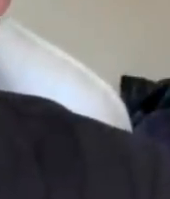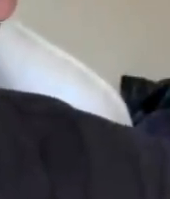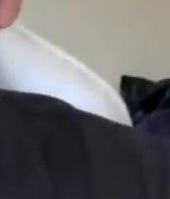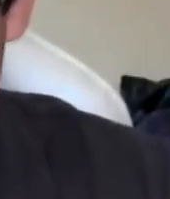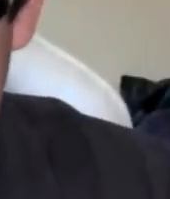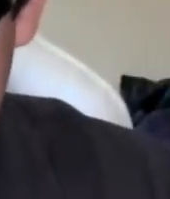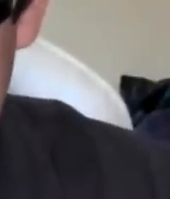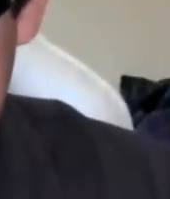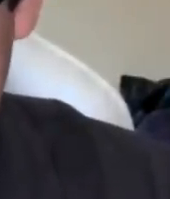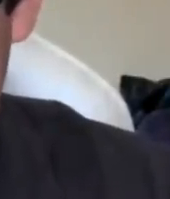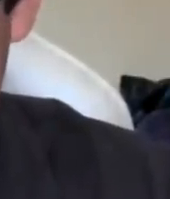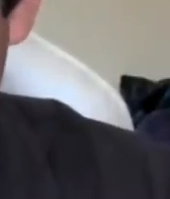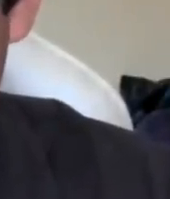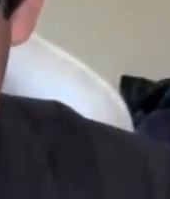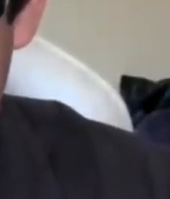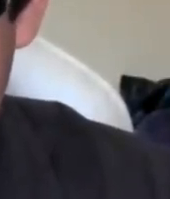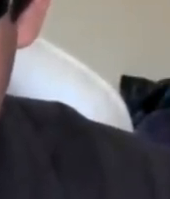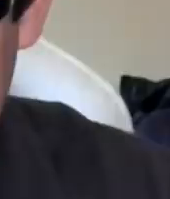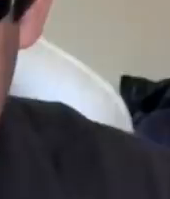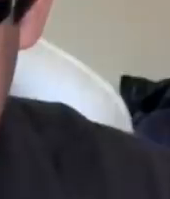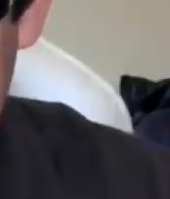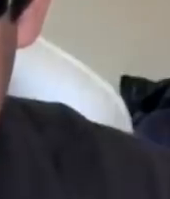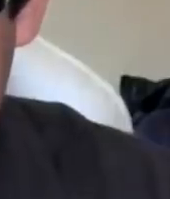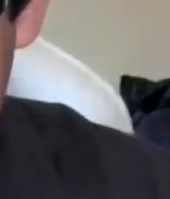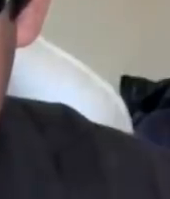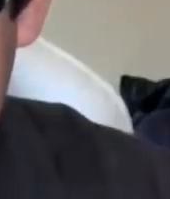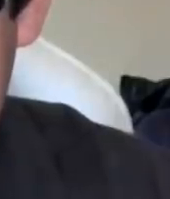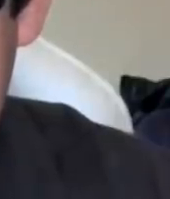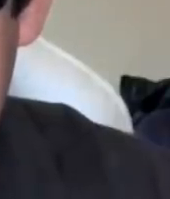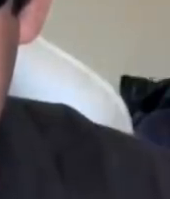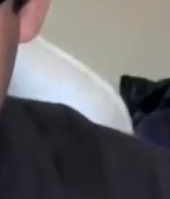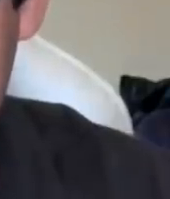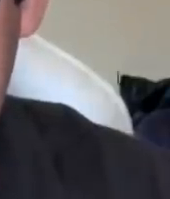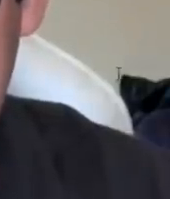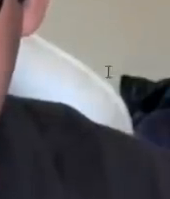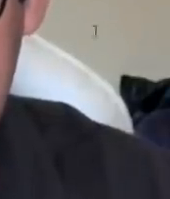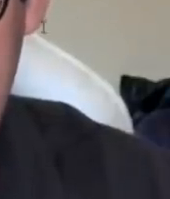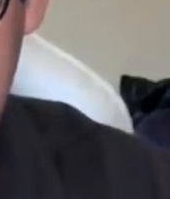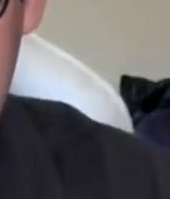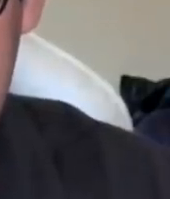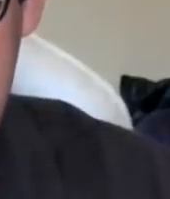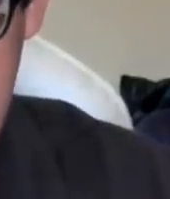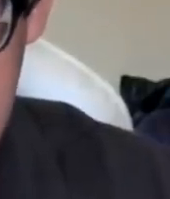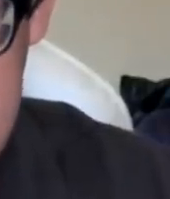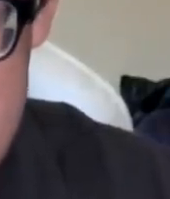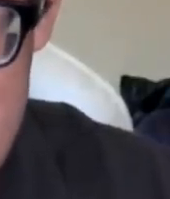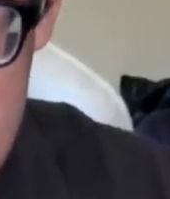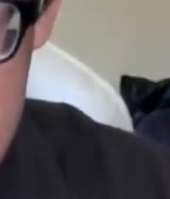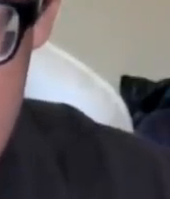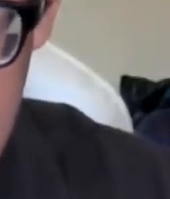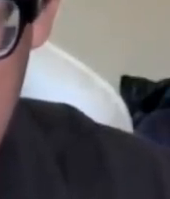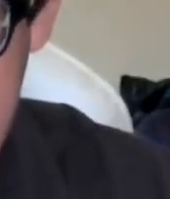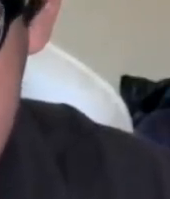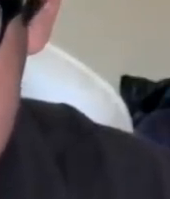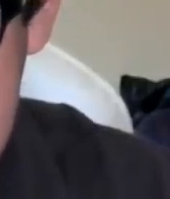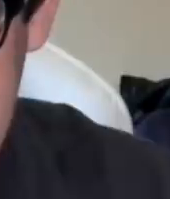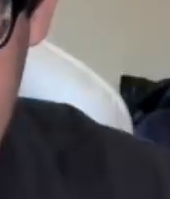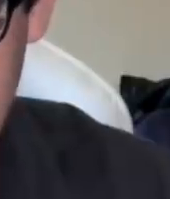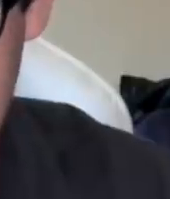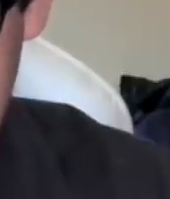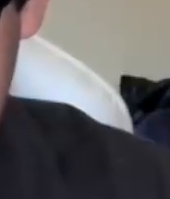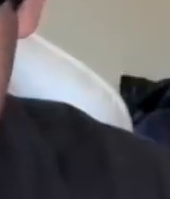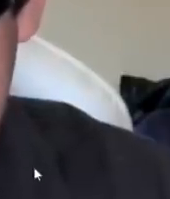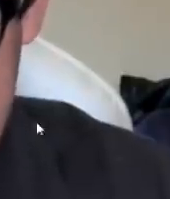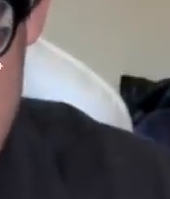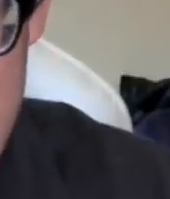esto es importante y también e igual en otra parte de la conferencia manera el presidente repito insistió